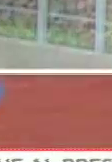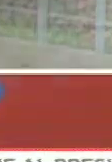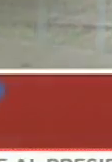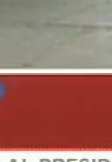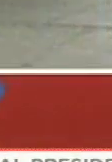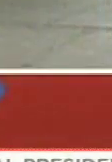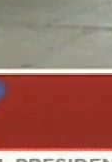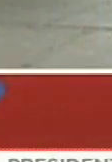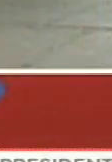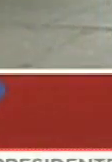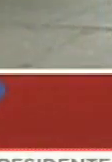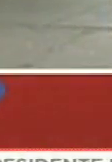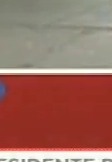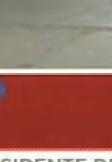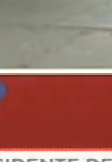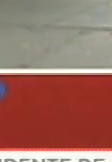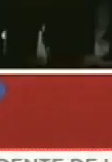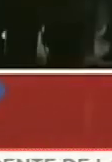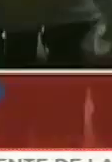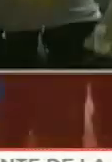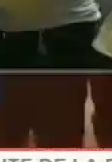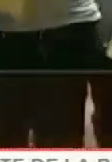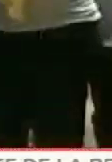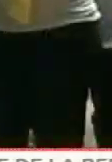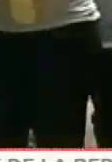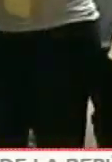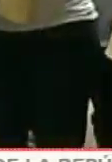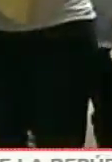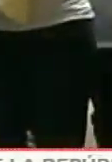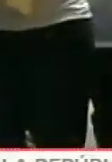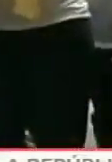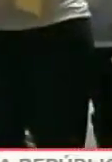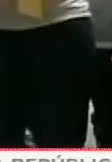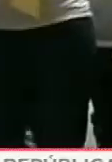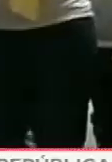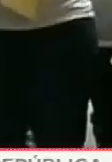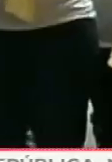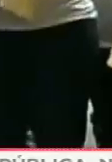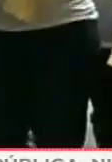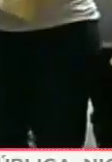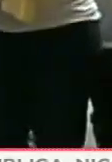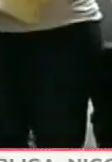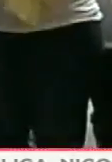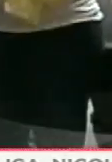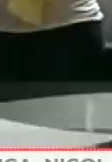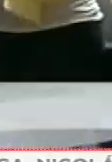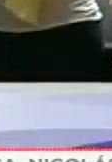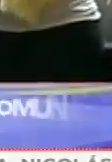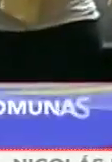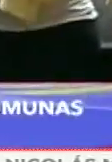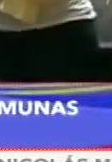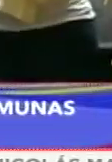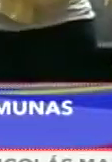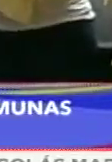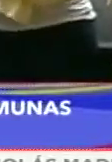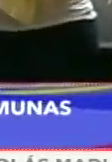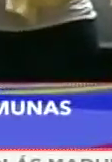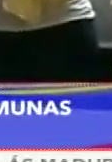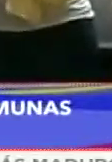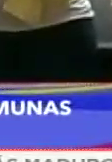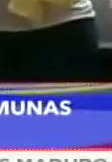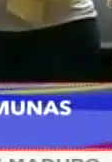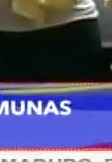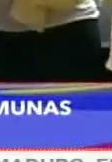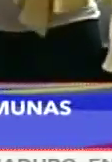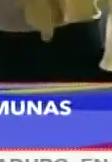Saludo revolucionario, presidente Nicolás Maduro. Nos encontramos en el estado Miranda, en Los Teques, con nuestra alcaldesa